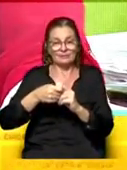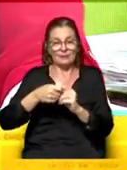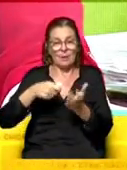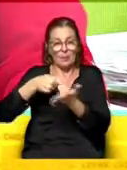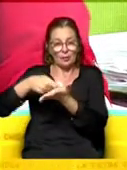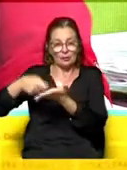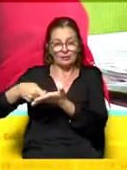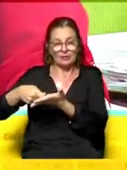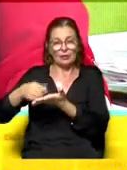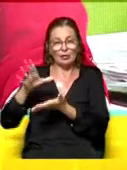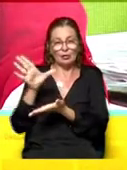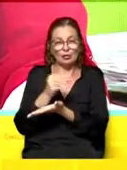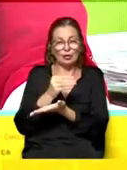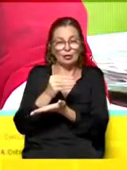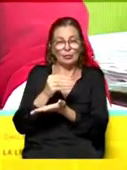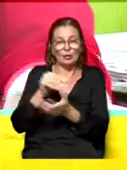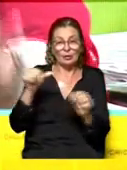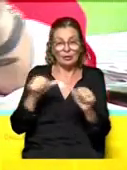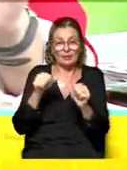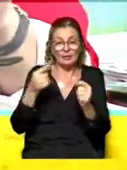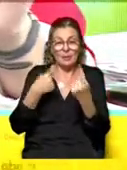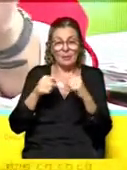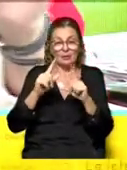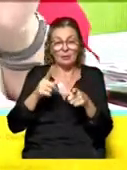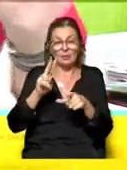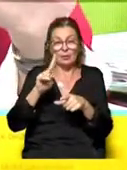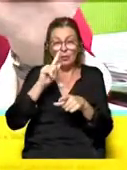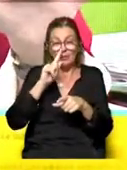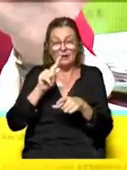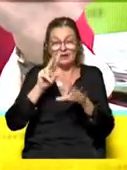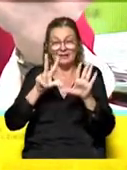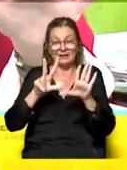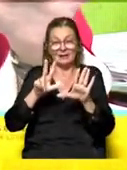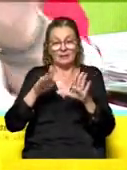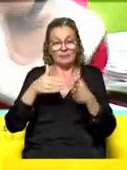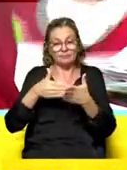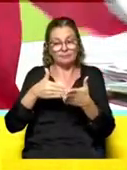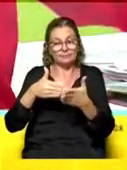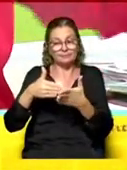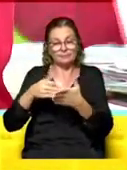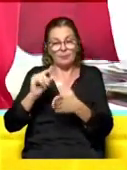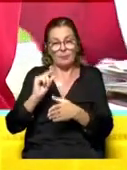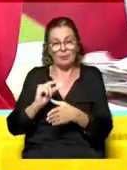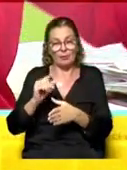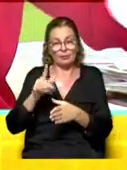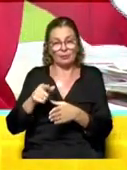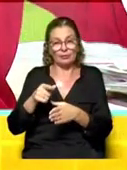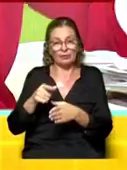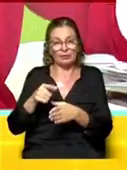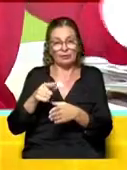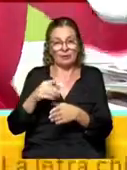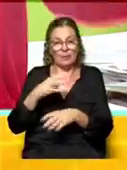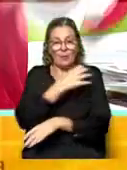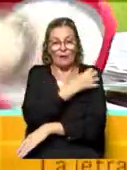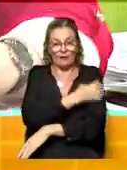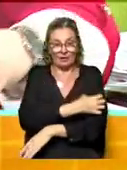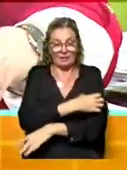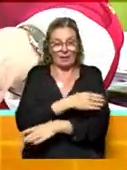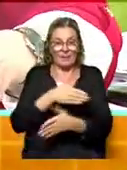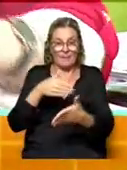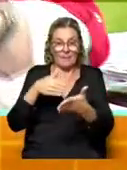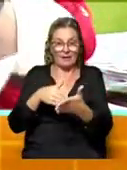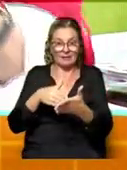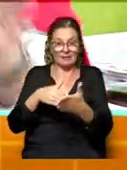impositiva, todas las cosas que hicimos, pero también en el 2013 nos empezamos a estancar un poquito y por eso los indicadores de pobreza y los de